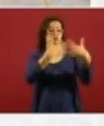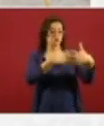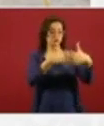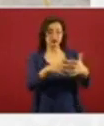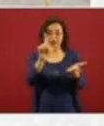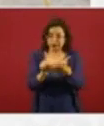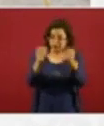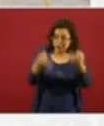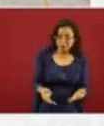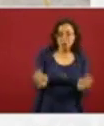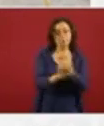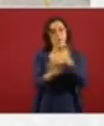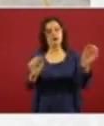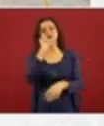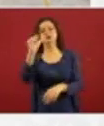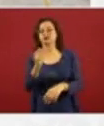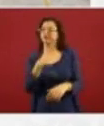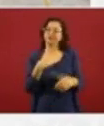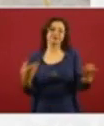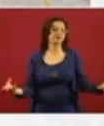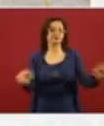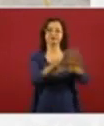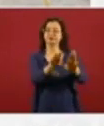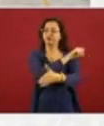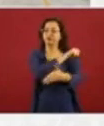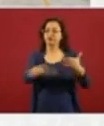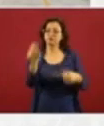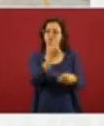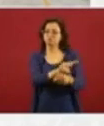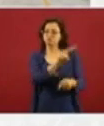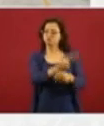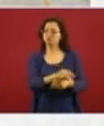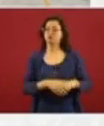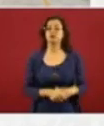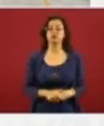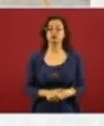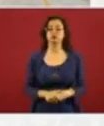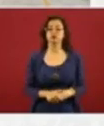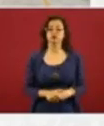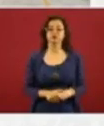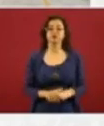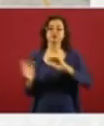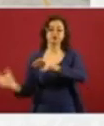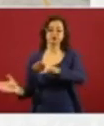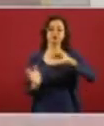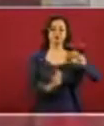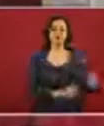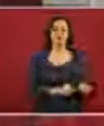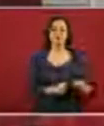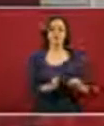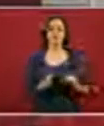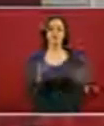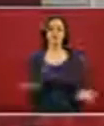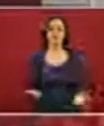dando litro de litro. Todas las cerramos, lo estamos cuidando. Y ahora, si lo vemos con más detenimiento, sin tomar en